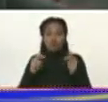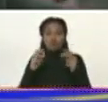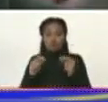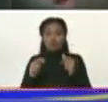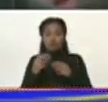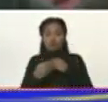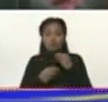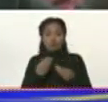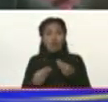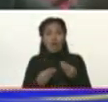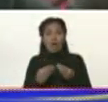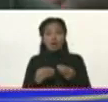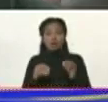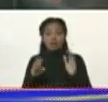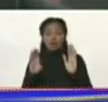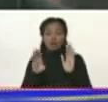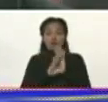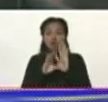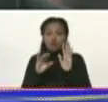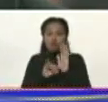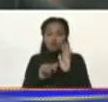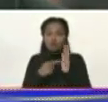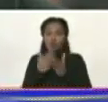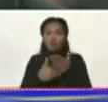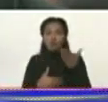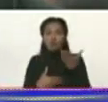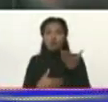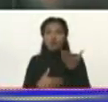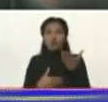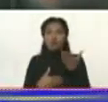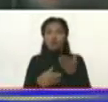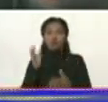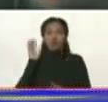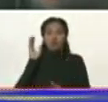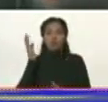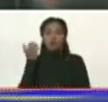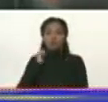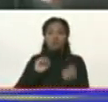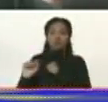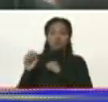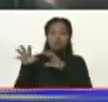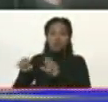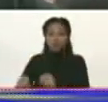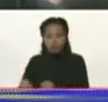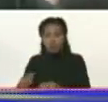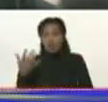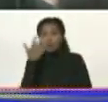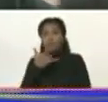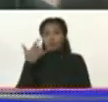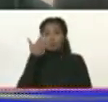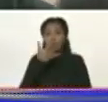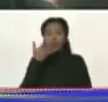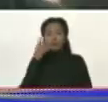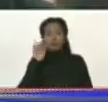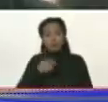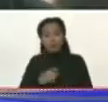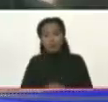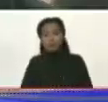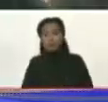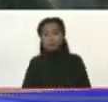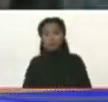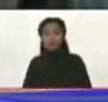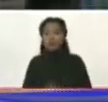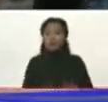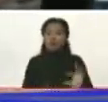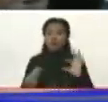está constituir el Cumbre Internacional Antiimperialista Afrodescendiente y Africano para